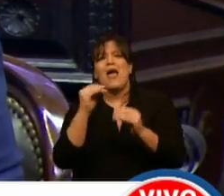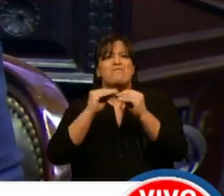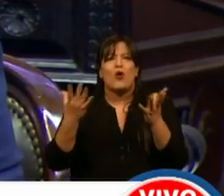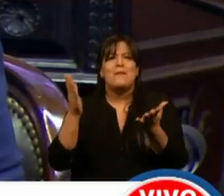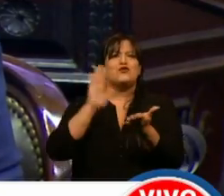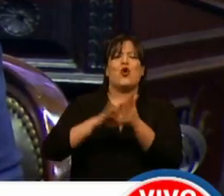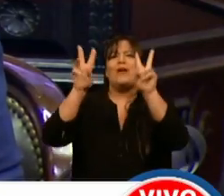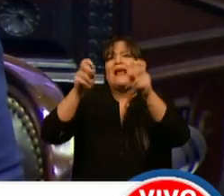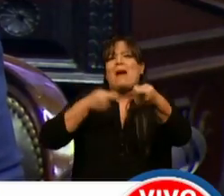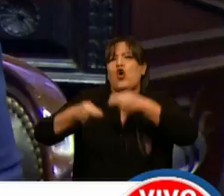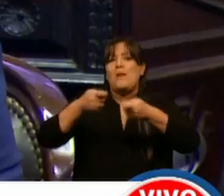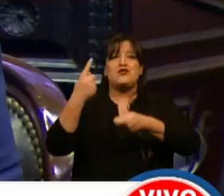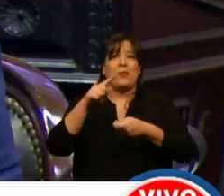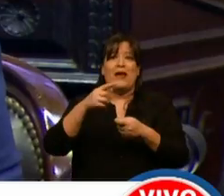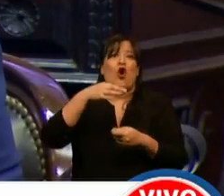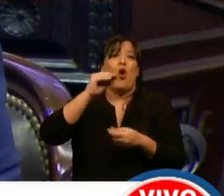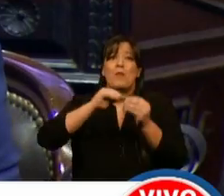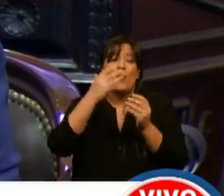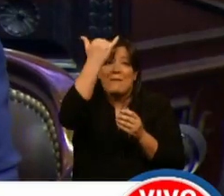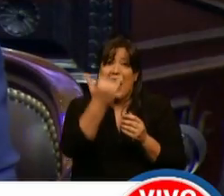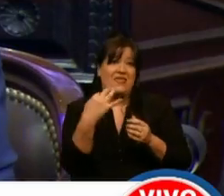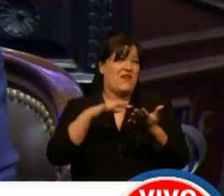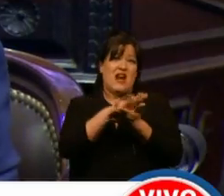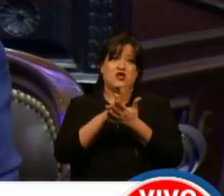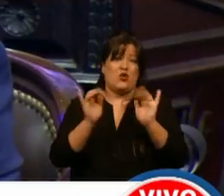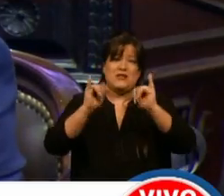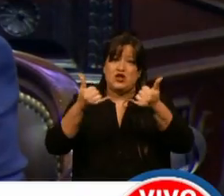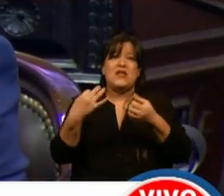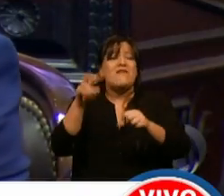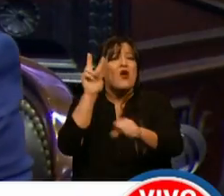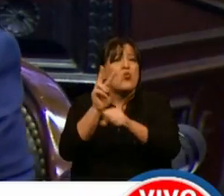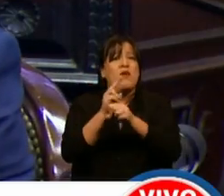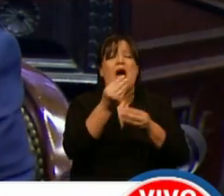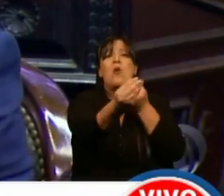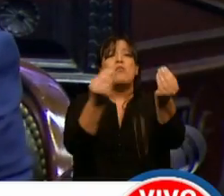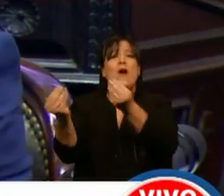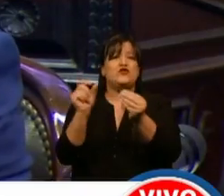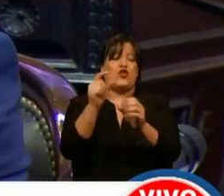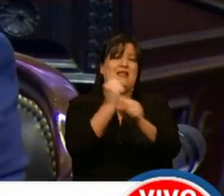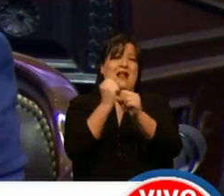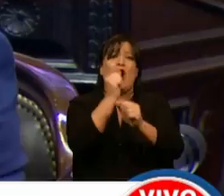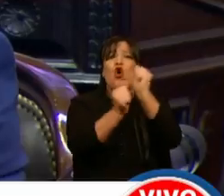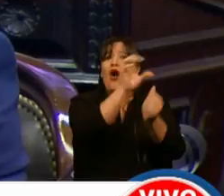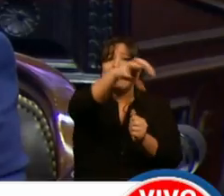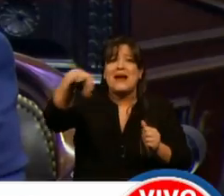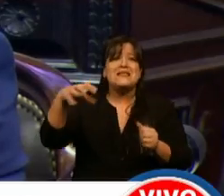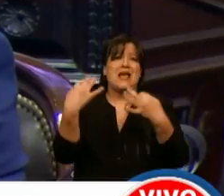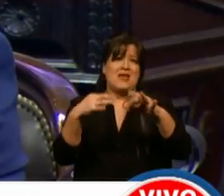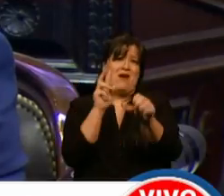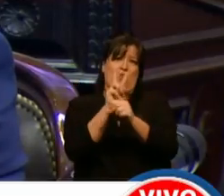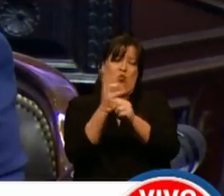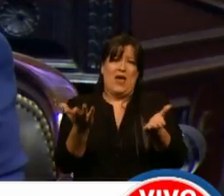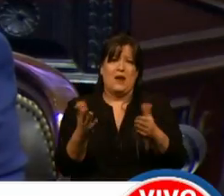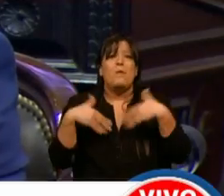materia de comercial pero lo cierto que el problema había que resolverlo hay que cuidar la fuerza de trabajo de las empresas presidente por eso creo yo